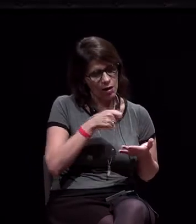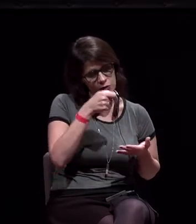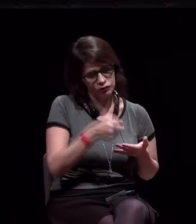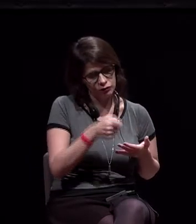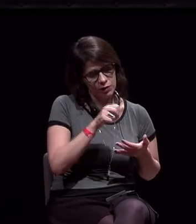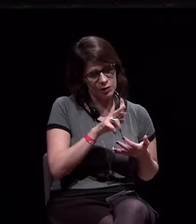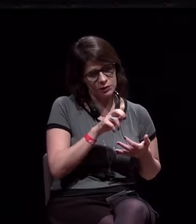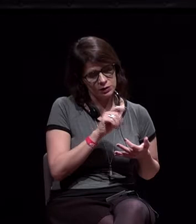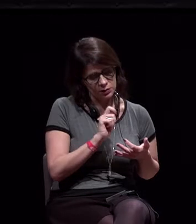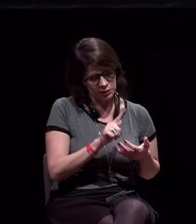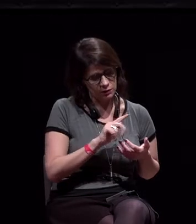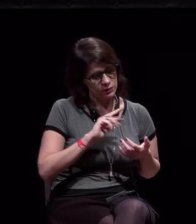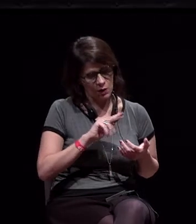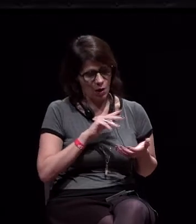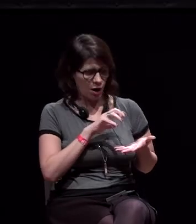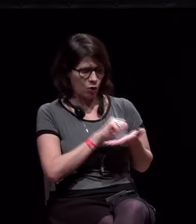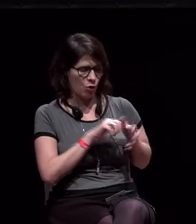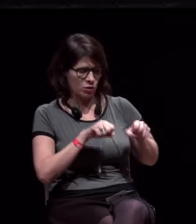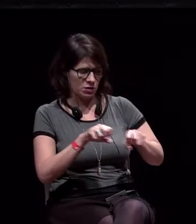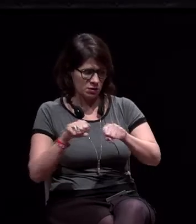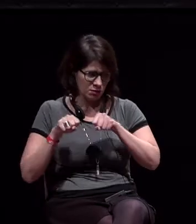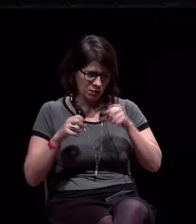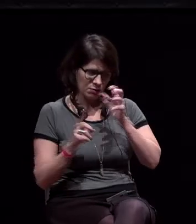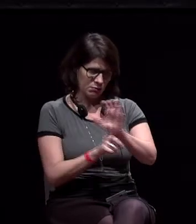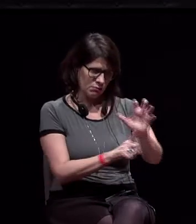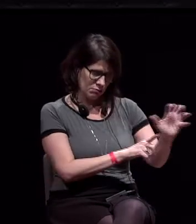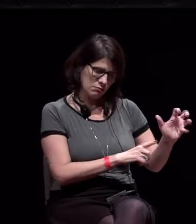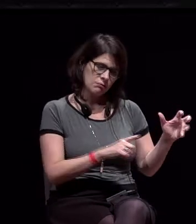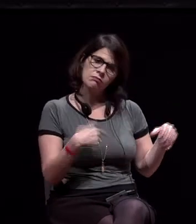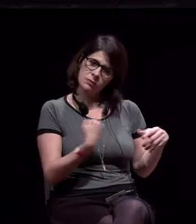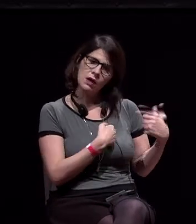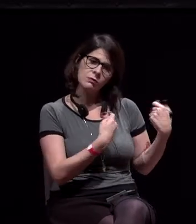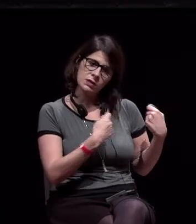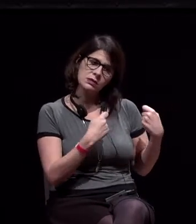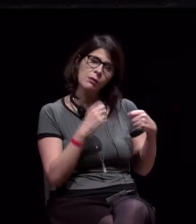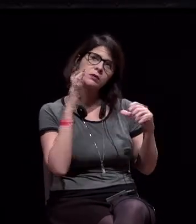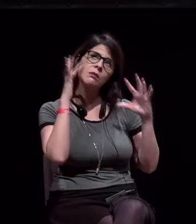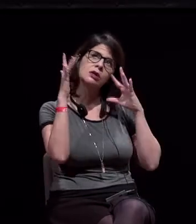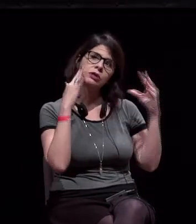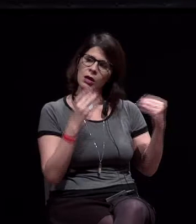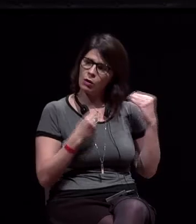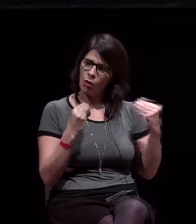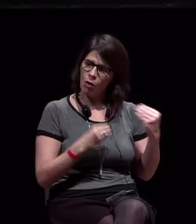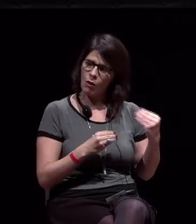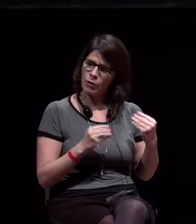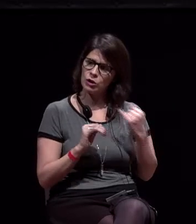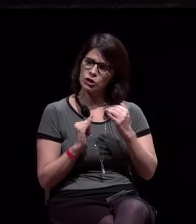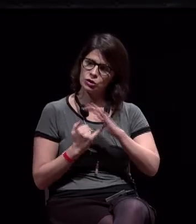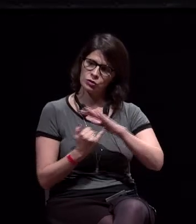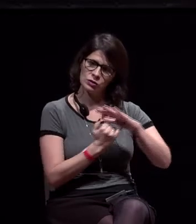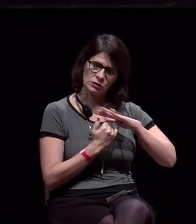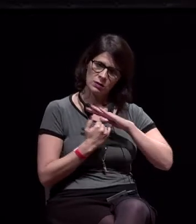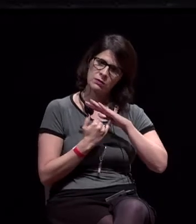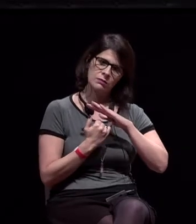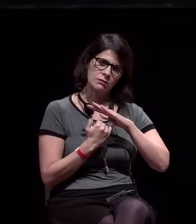y representar, sino de decir, vamos a hacer un ejercicio de imaginación institucional. ¿Qué puede ser un museo? Que a lo mejor no tiene nada que